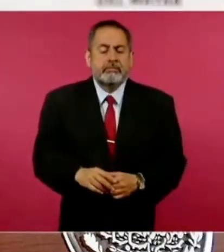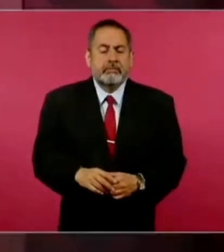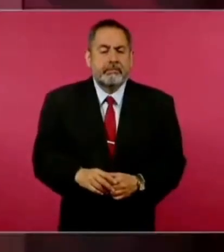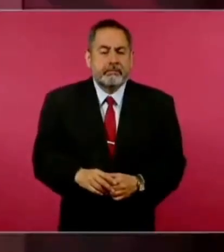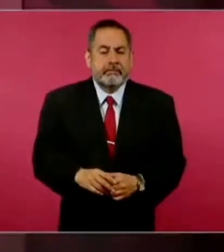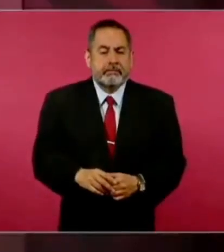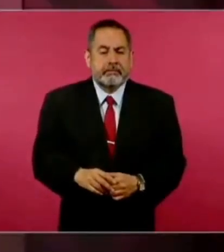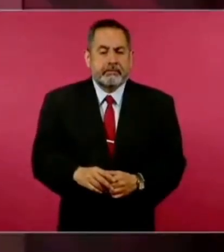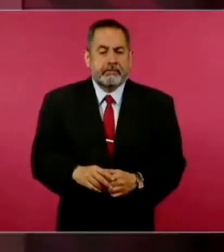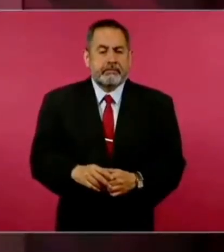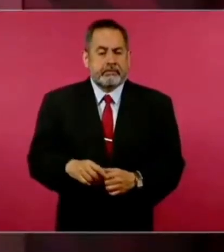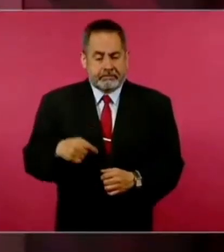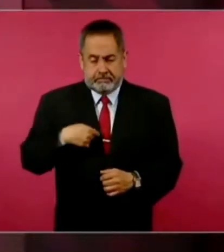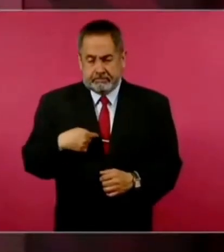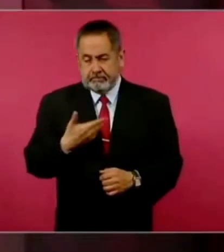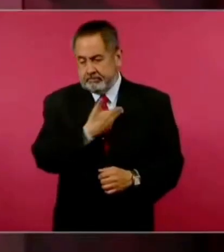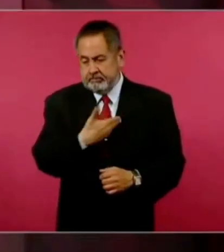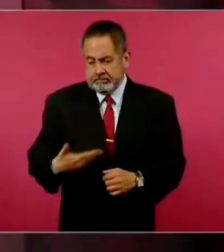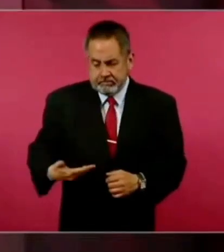puede enviar